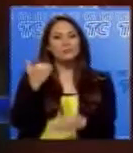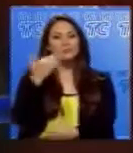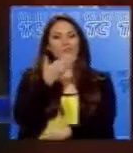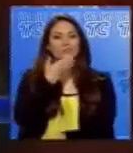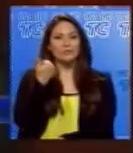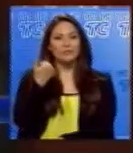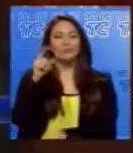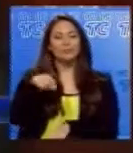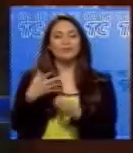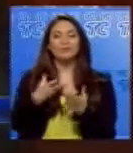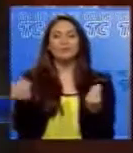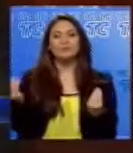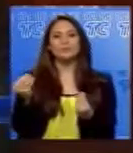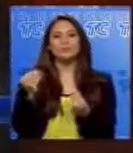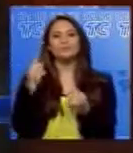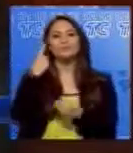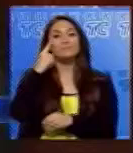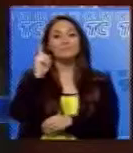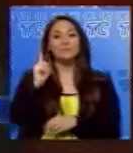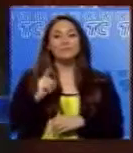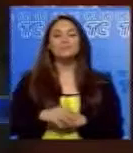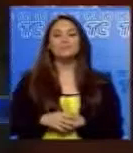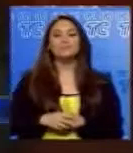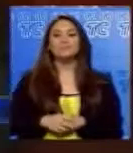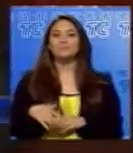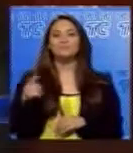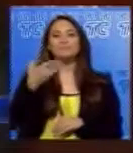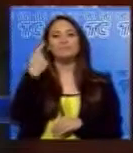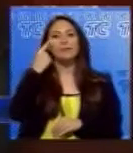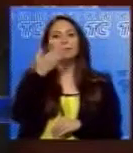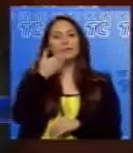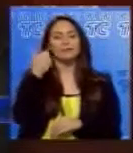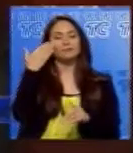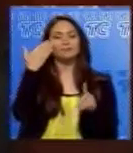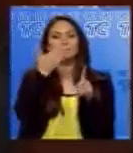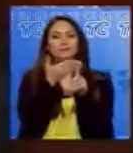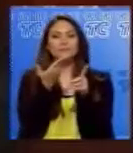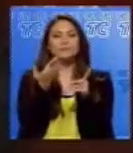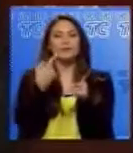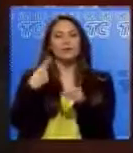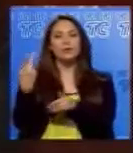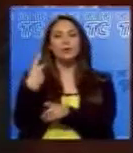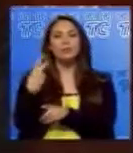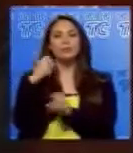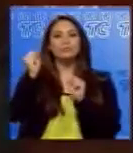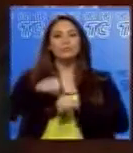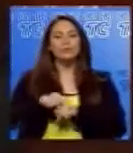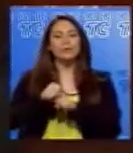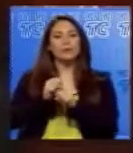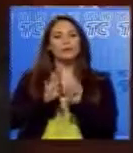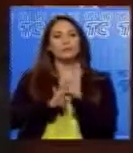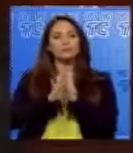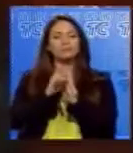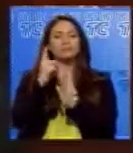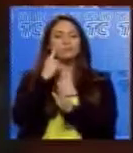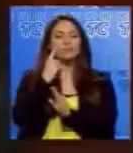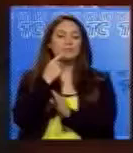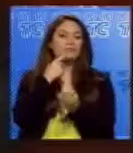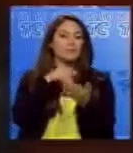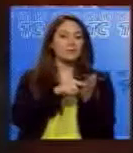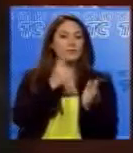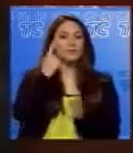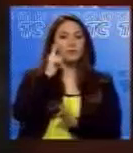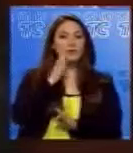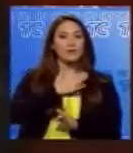encontrar soluciones que finalmente, digamos, consideren los intereses tanto